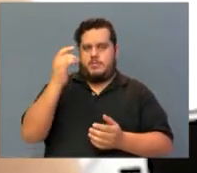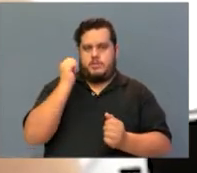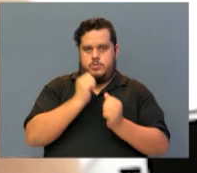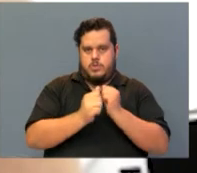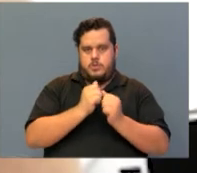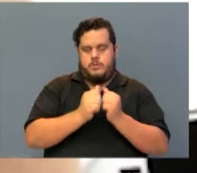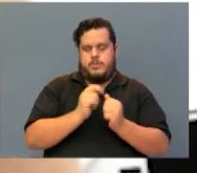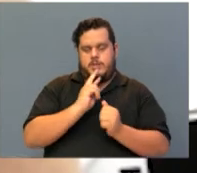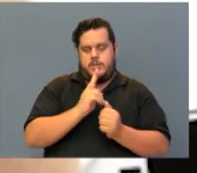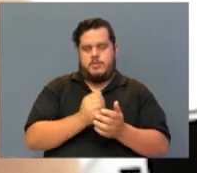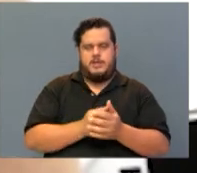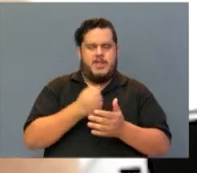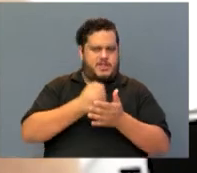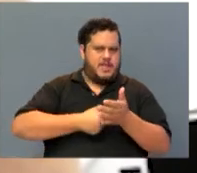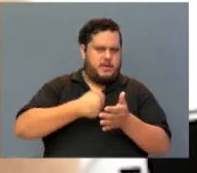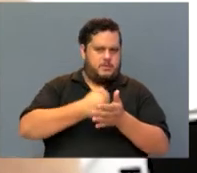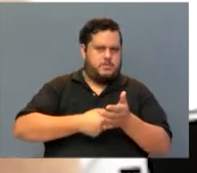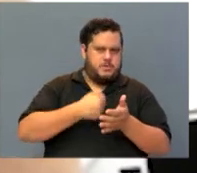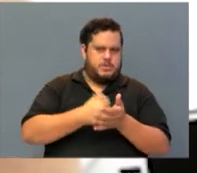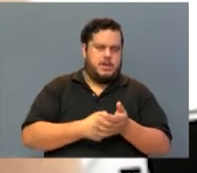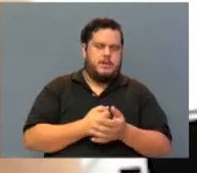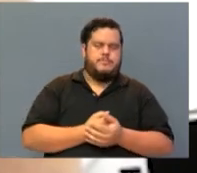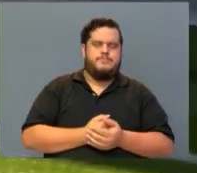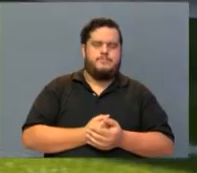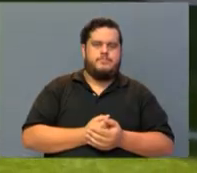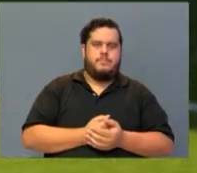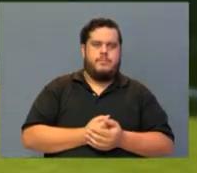¿verdad? De luchar,